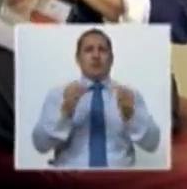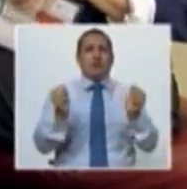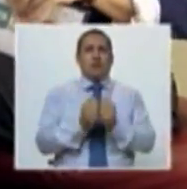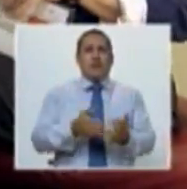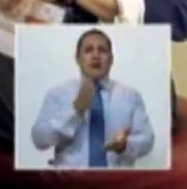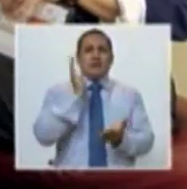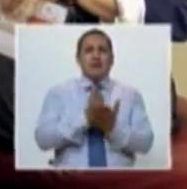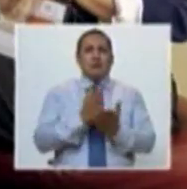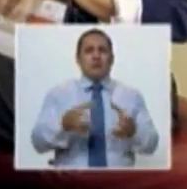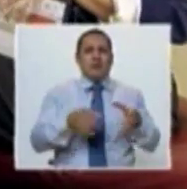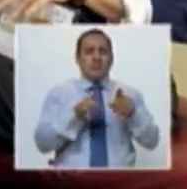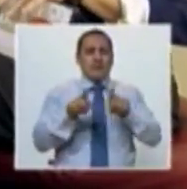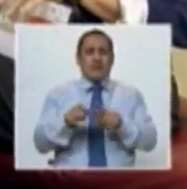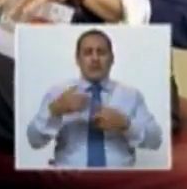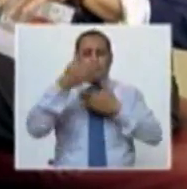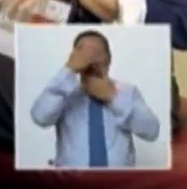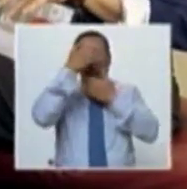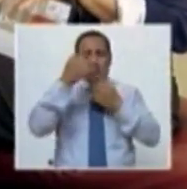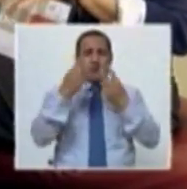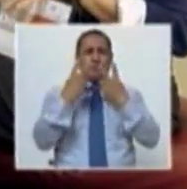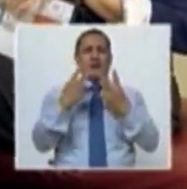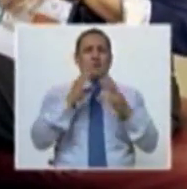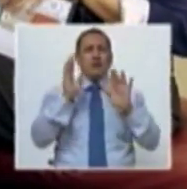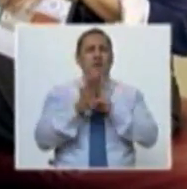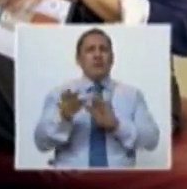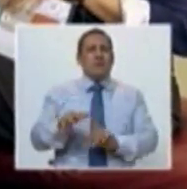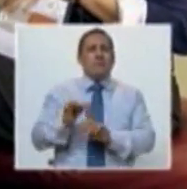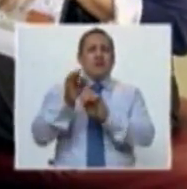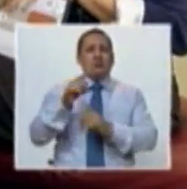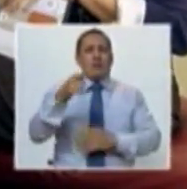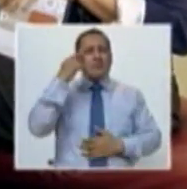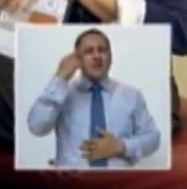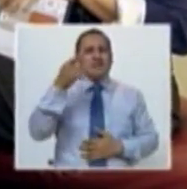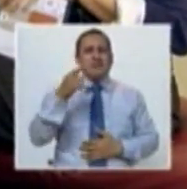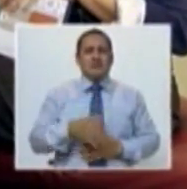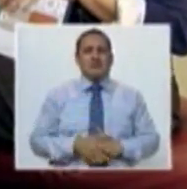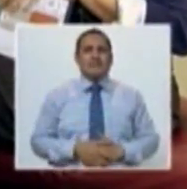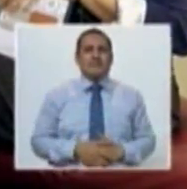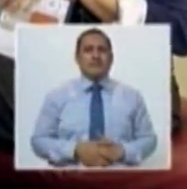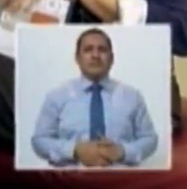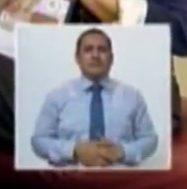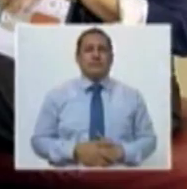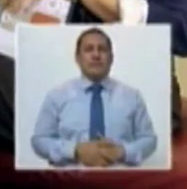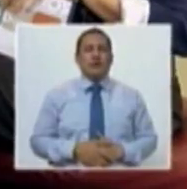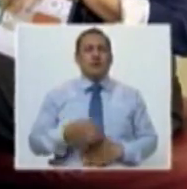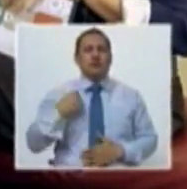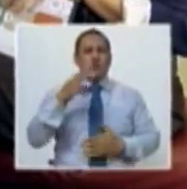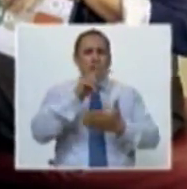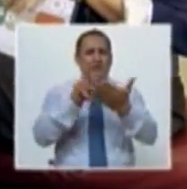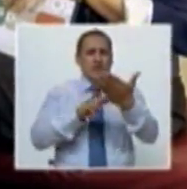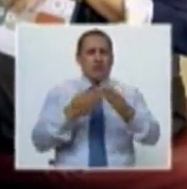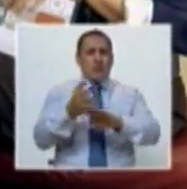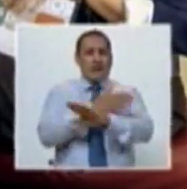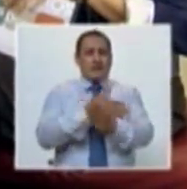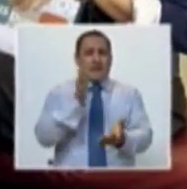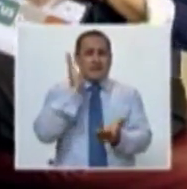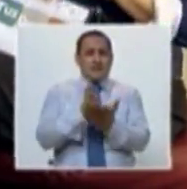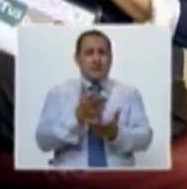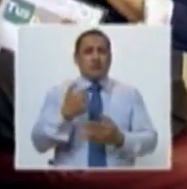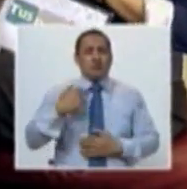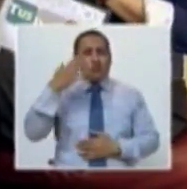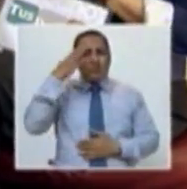por terrorismo, por ejemplo. Sobre el particular, ¿qué impresión le ha dejado esta ley? Yo he leído la sentencia, me parece